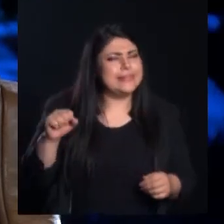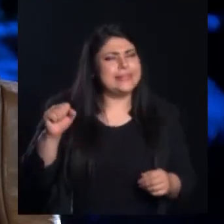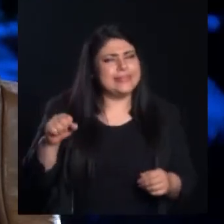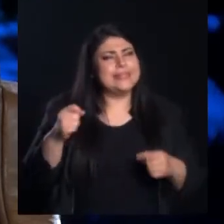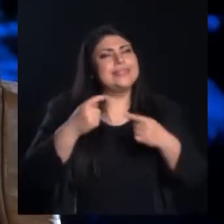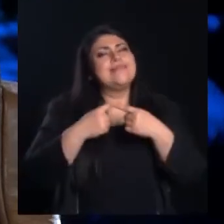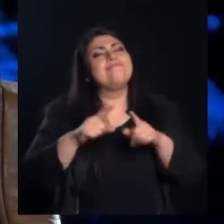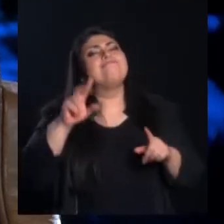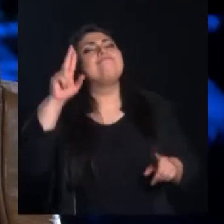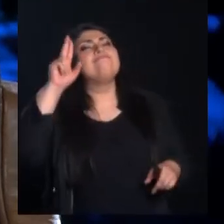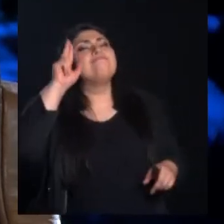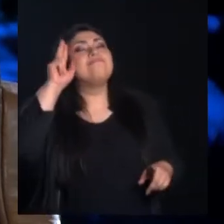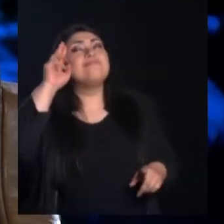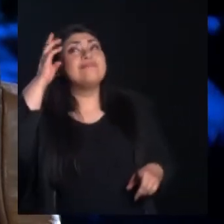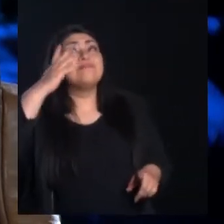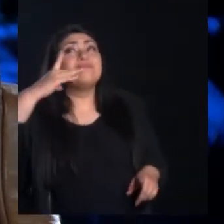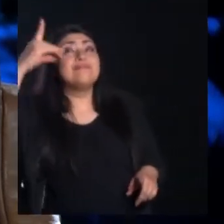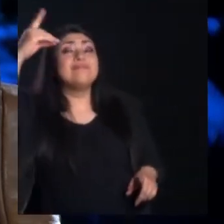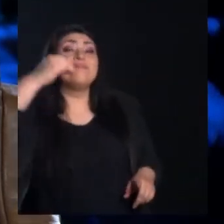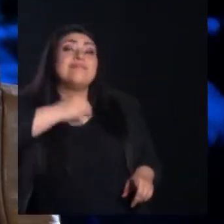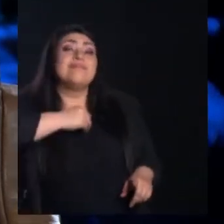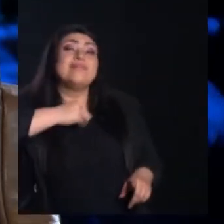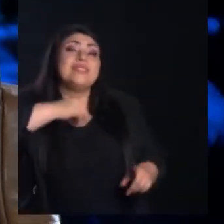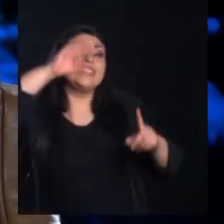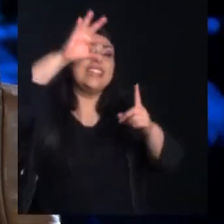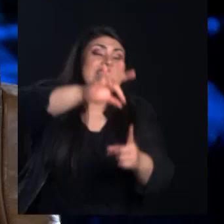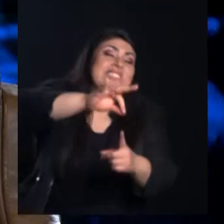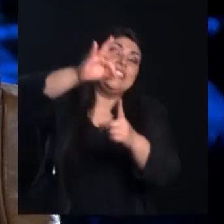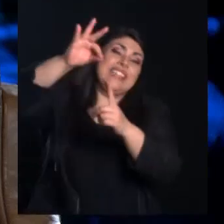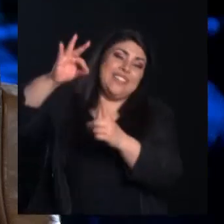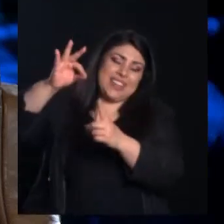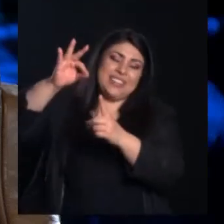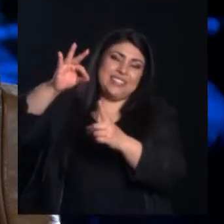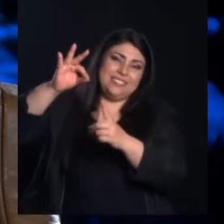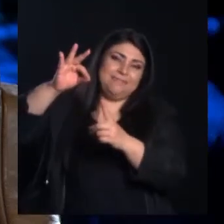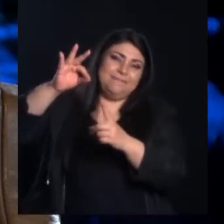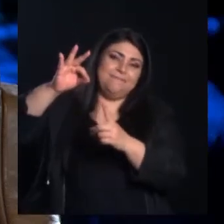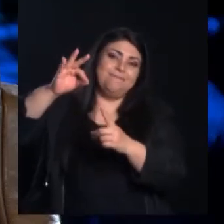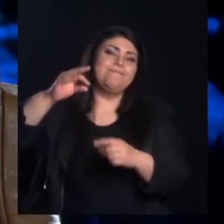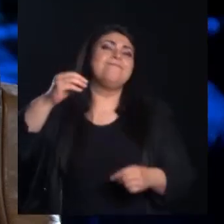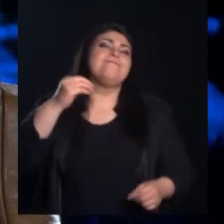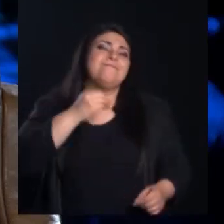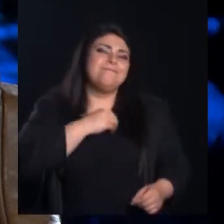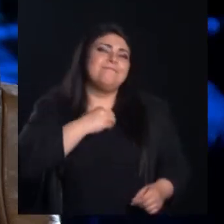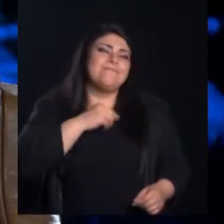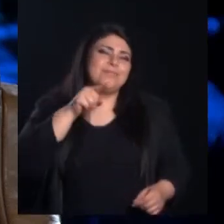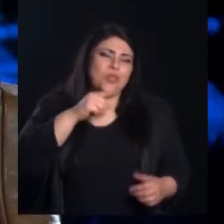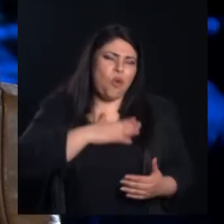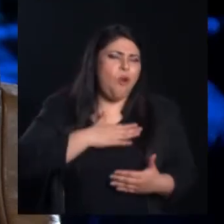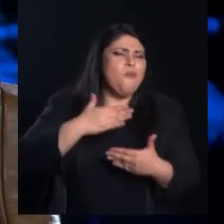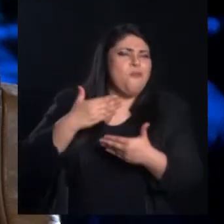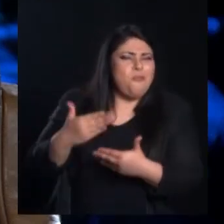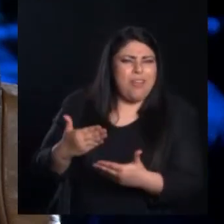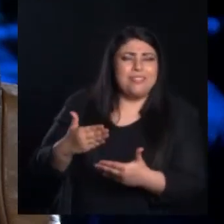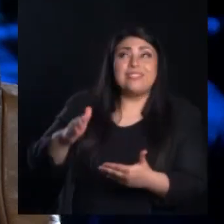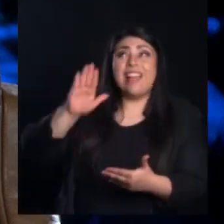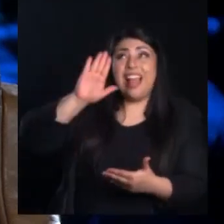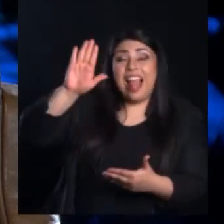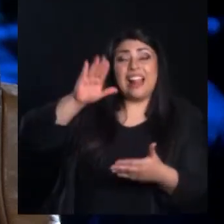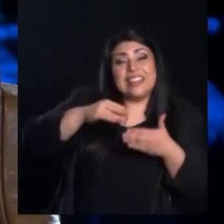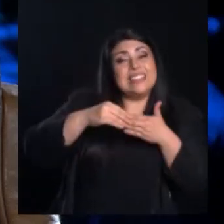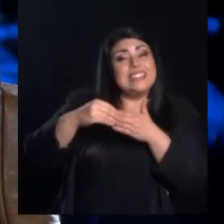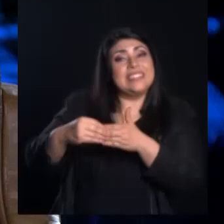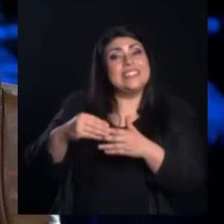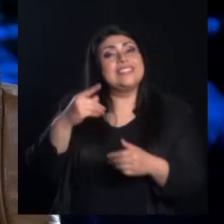quiere llevarte de gloria en gloria y él va a trabajar con tu vida pero también quiere que confíes en que él es el que te guía hay